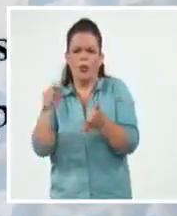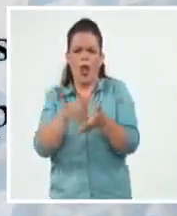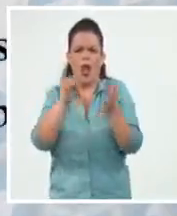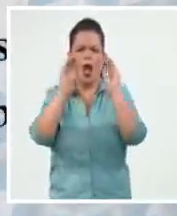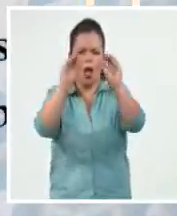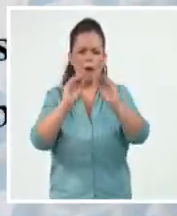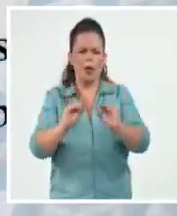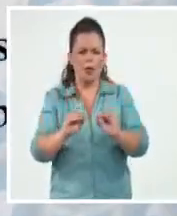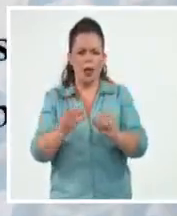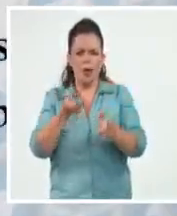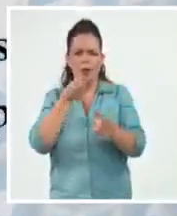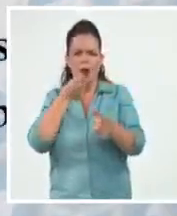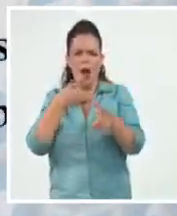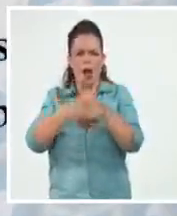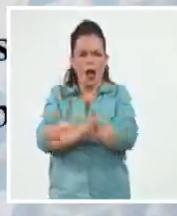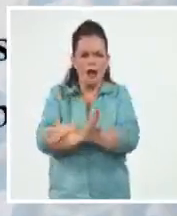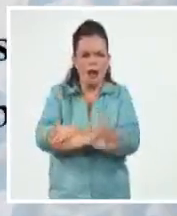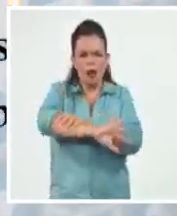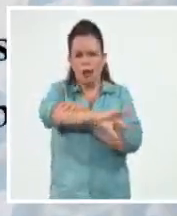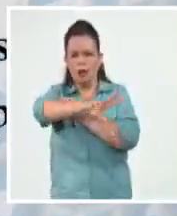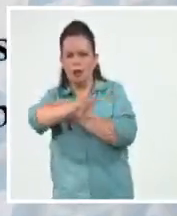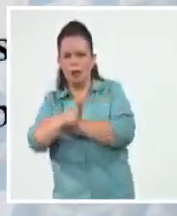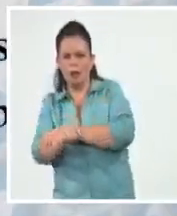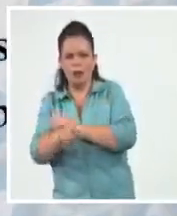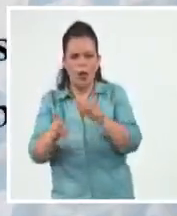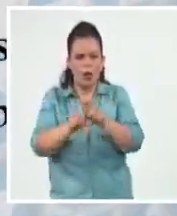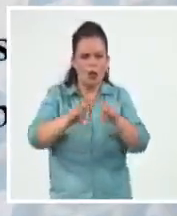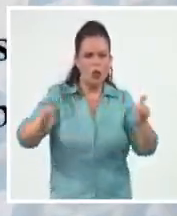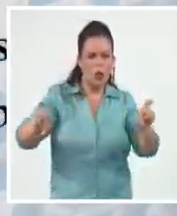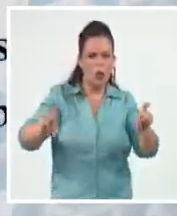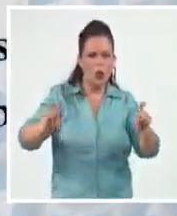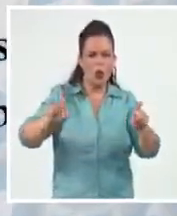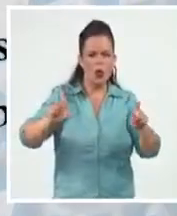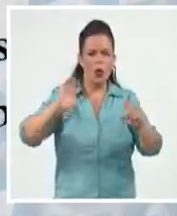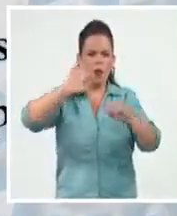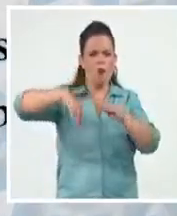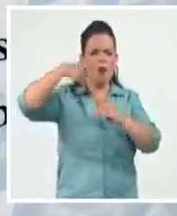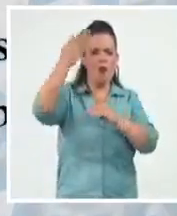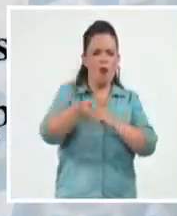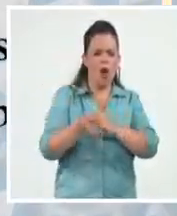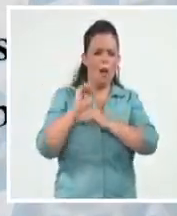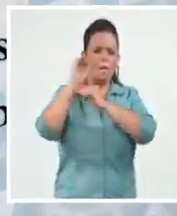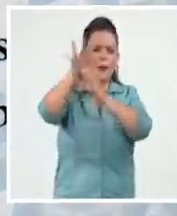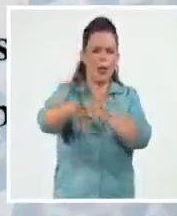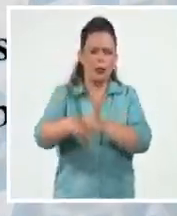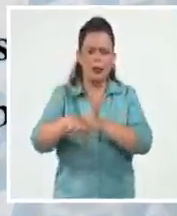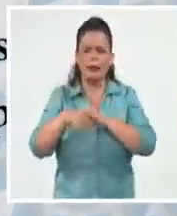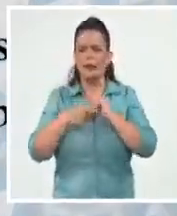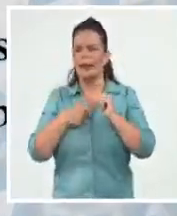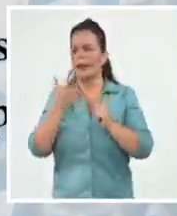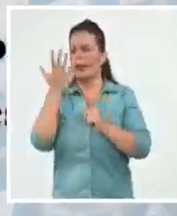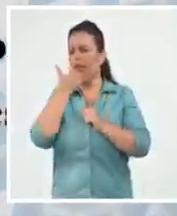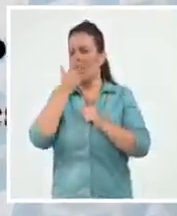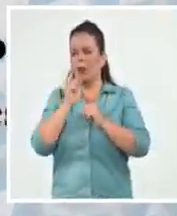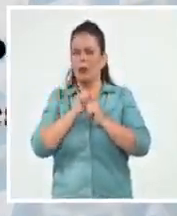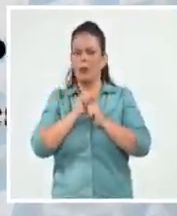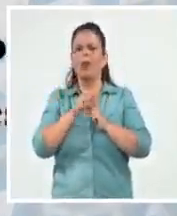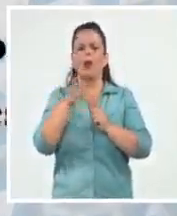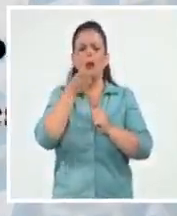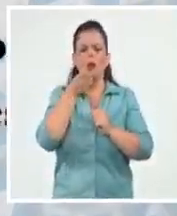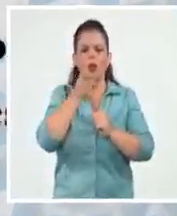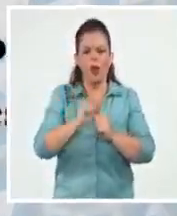y meterse y tirar todos los tubos a la calle, al aeropuerto, disculpa, al otro carretera, entonces